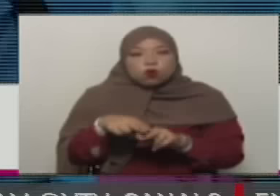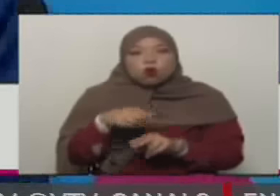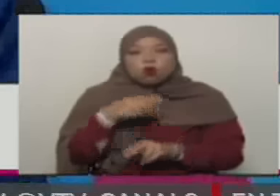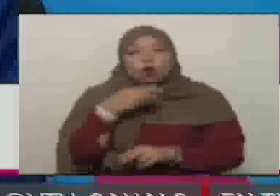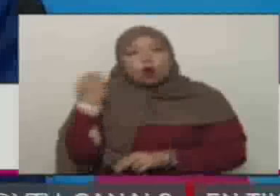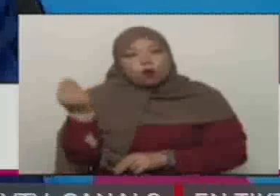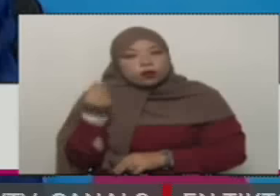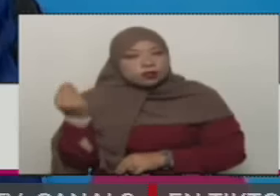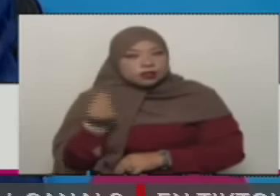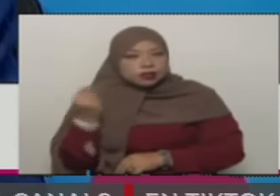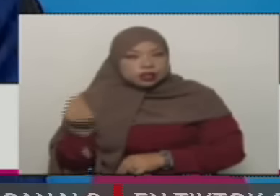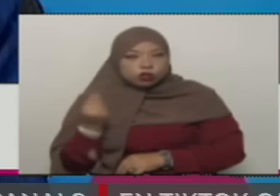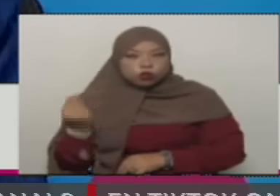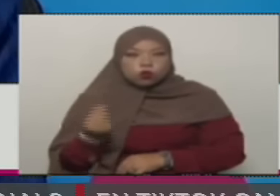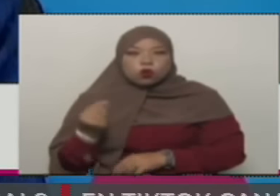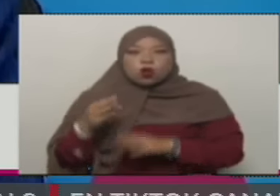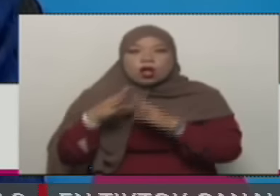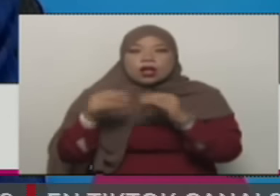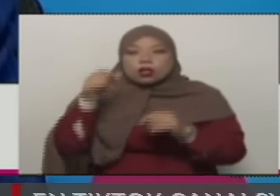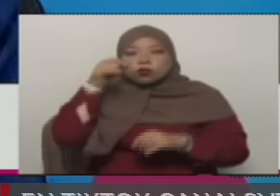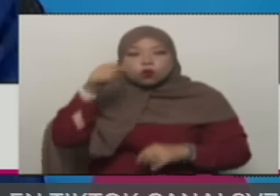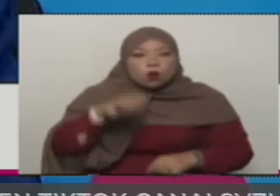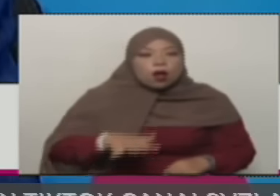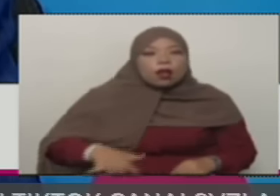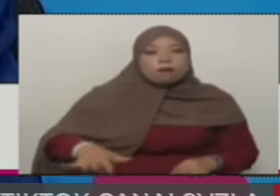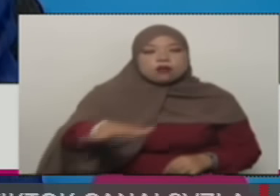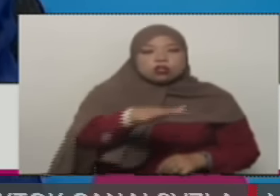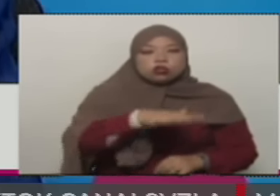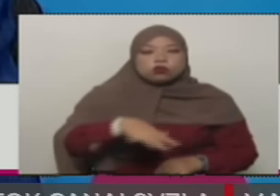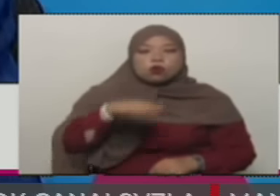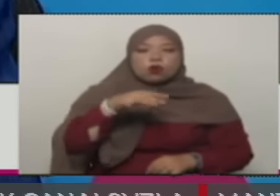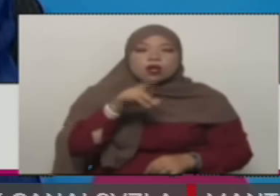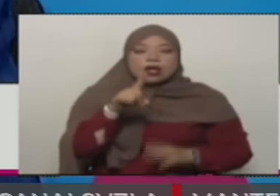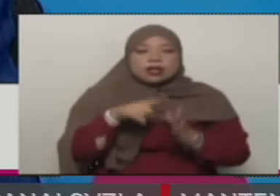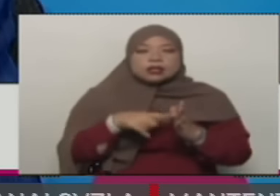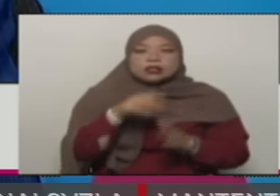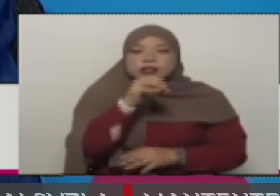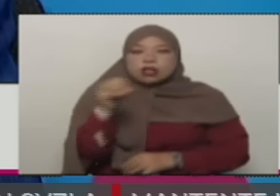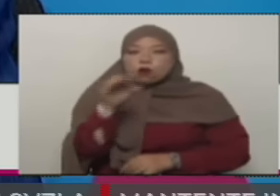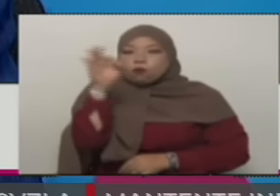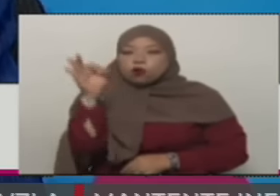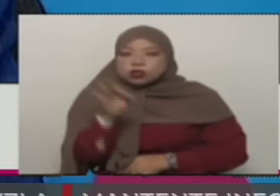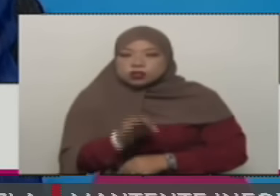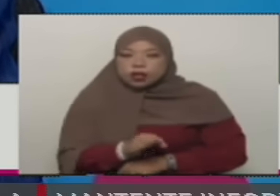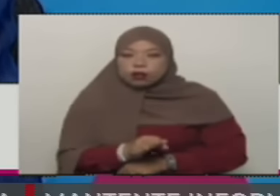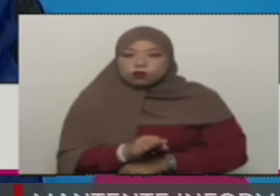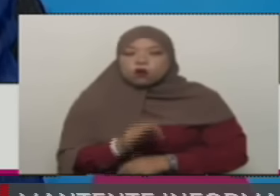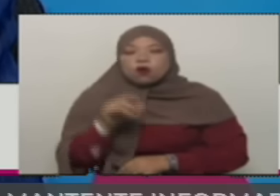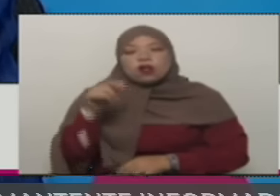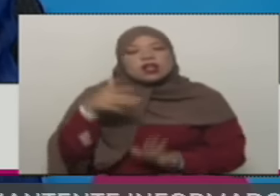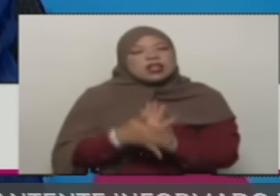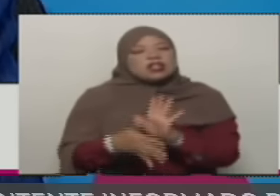niñas, jóvenes y de todo el pueblo, 100% de escolaridad.